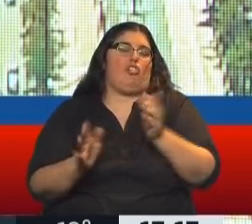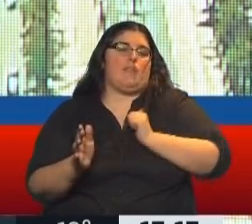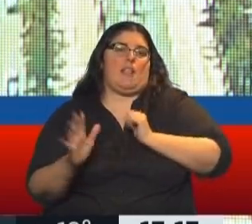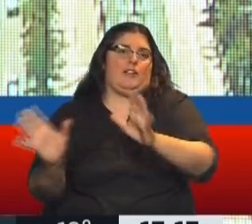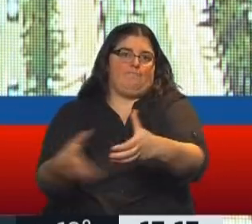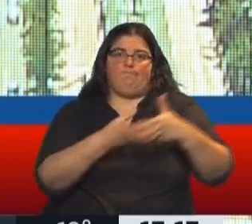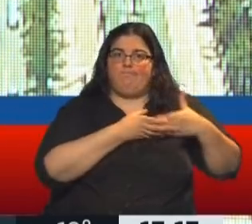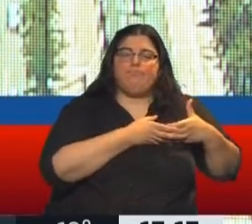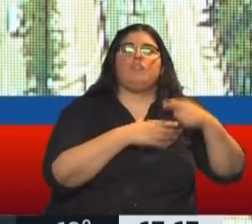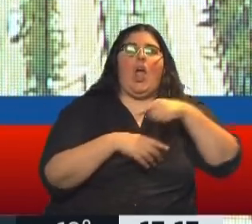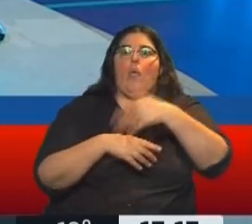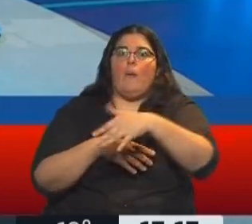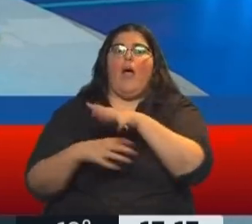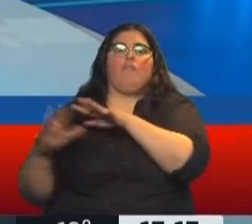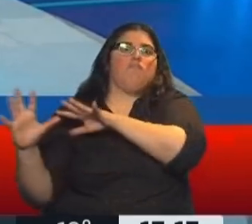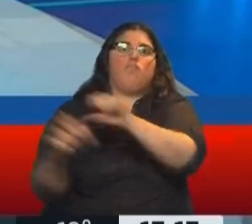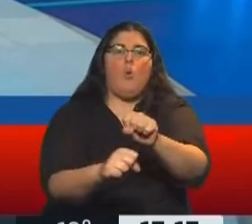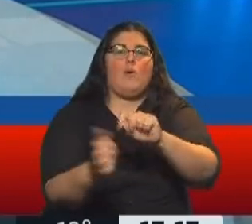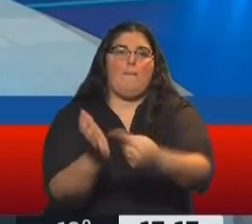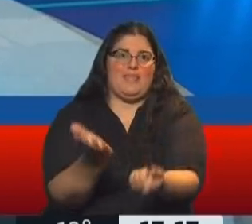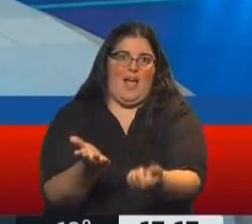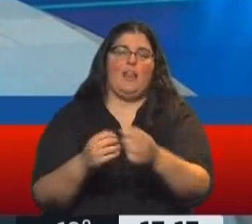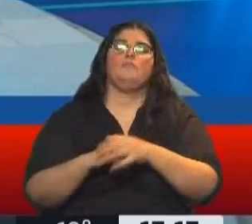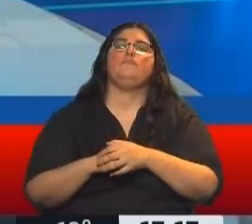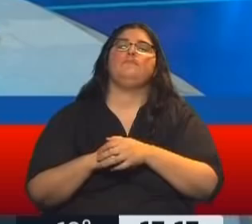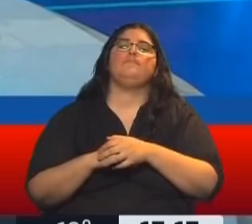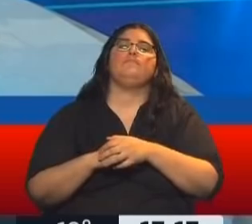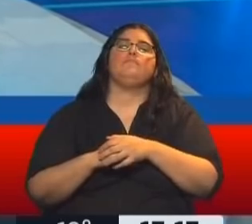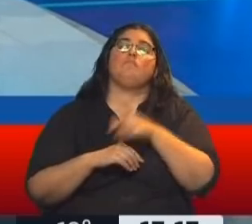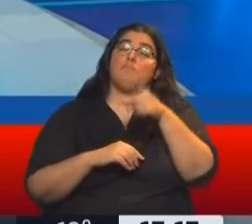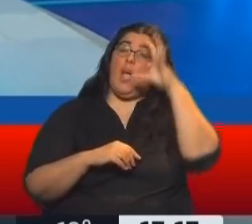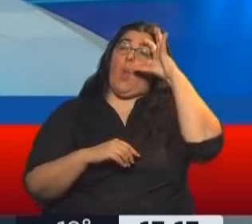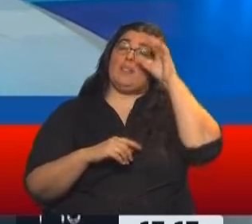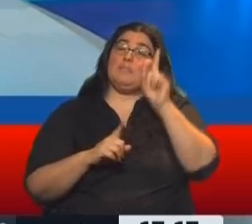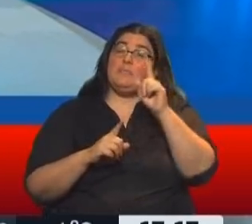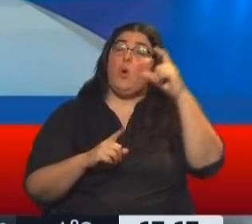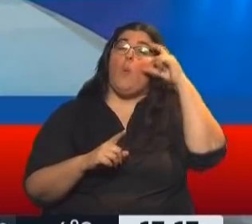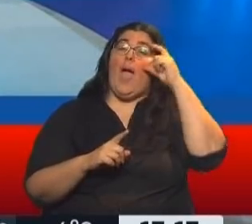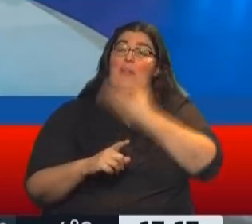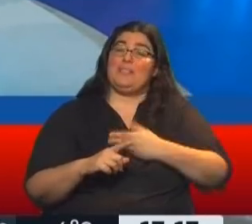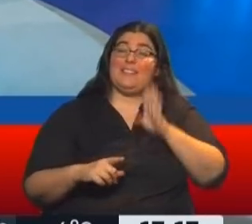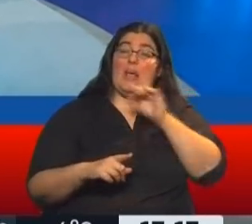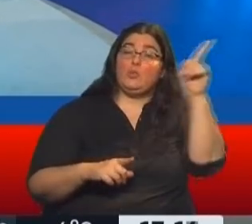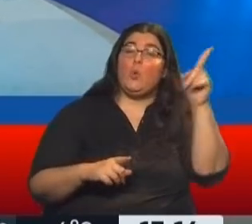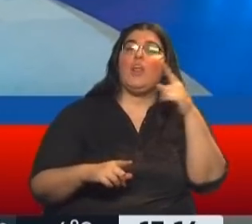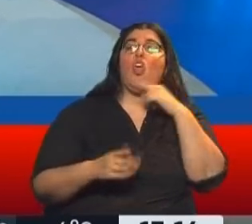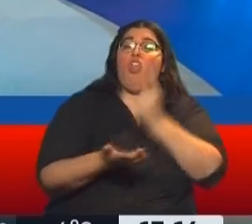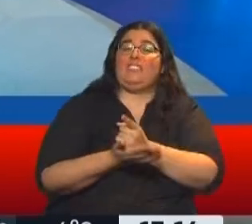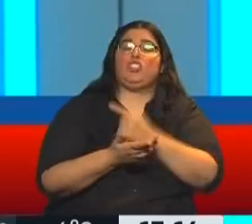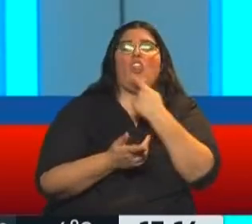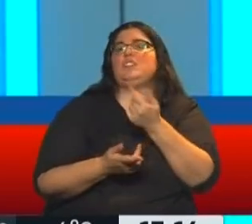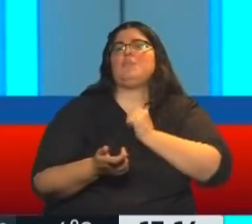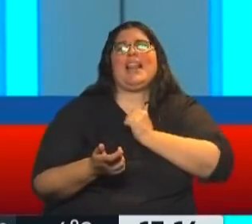de tomar la capital. Los dos sectores con una posición simbólica muy importante. Recordemos que cuando Biden hace el anuncio de la retirada de las fuerzas